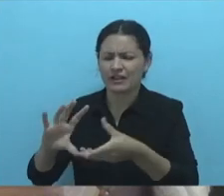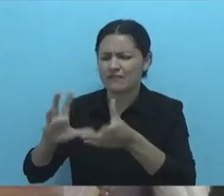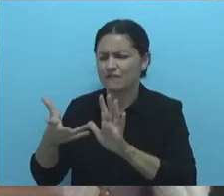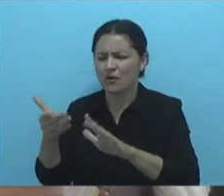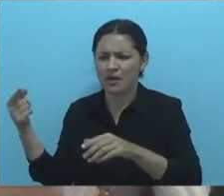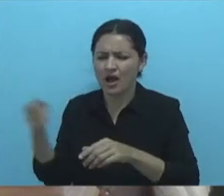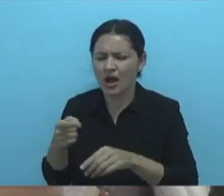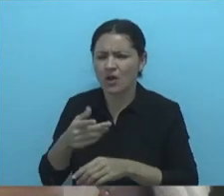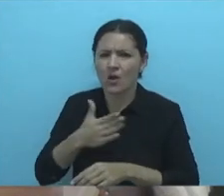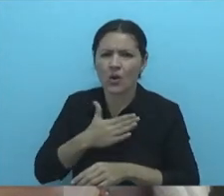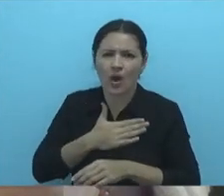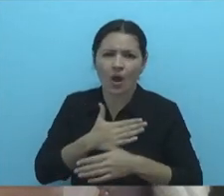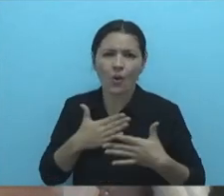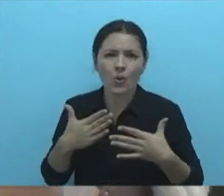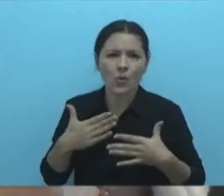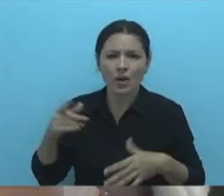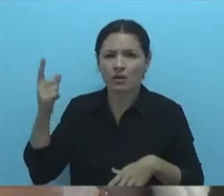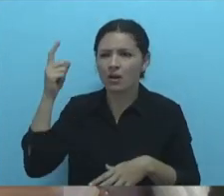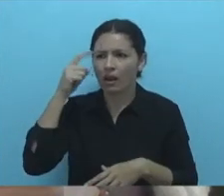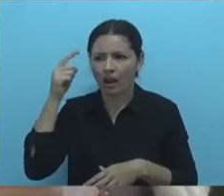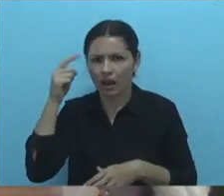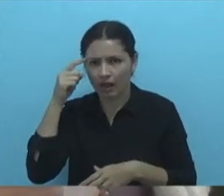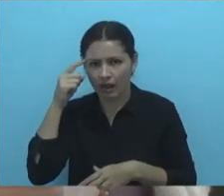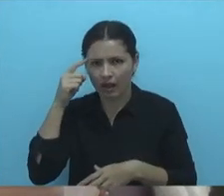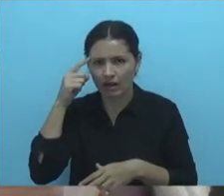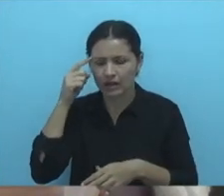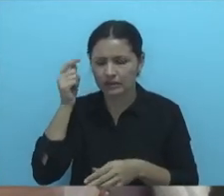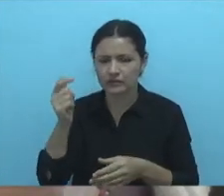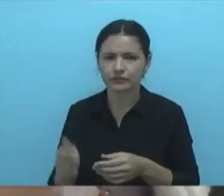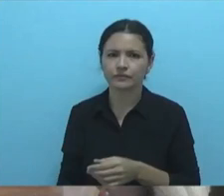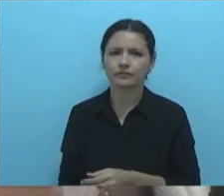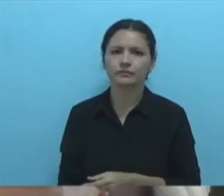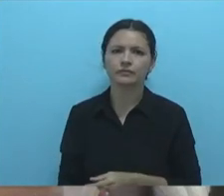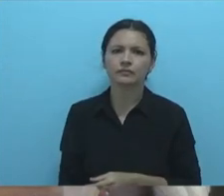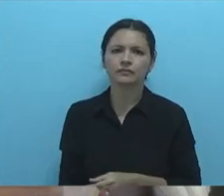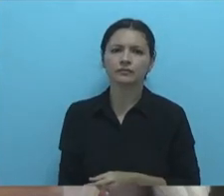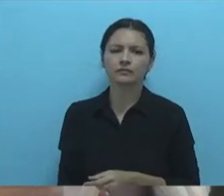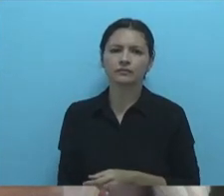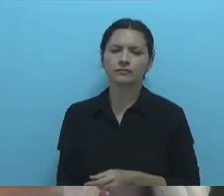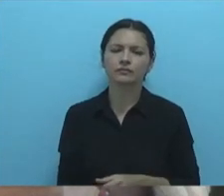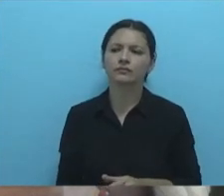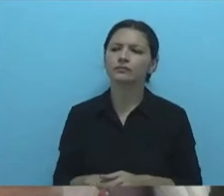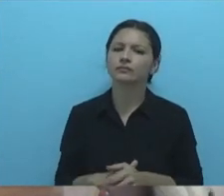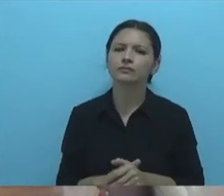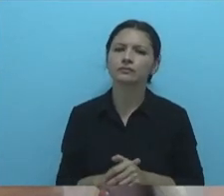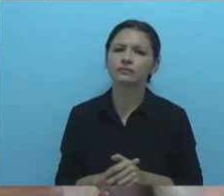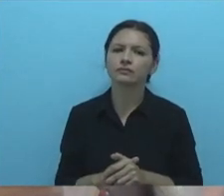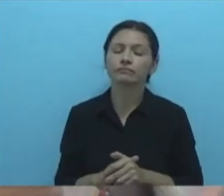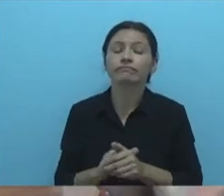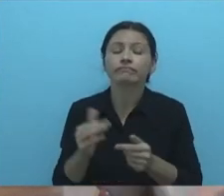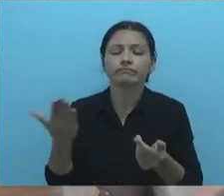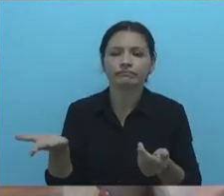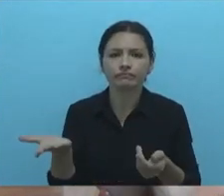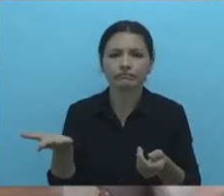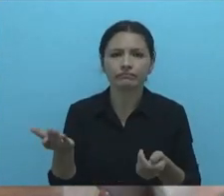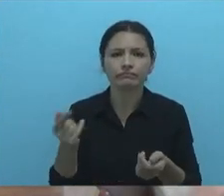y humillación física y psicológica esta por eso Esta es una comunidad con